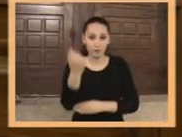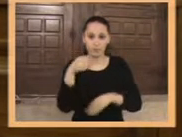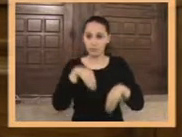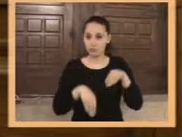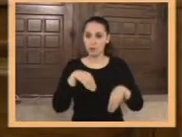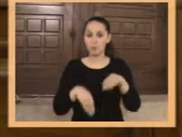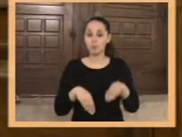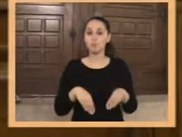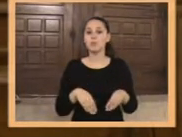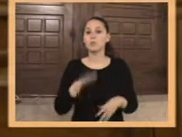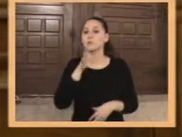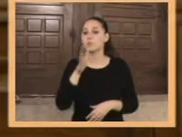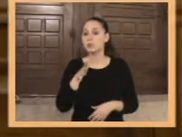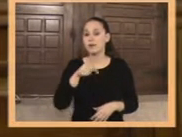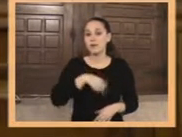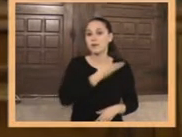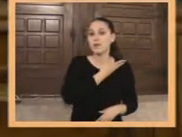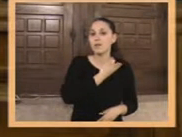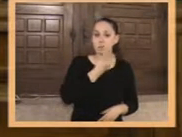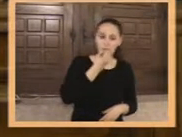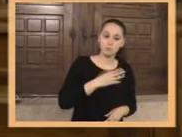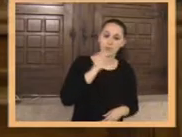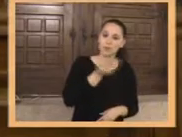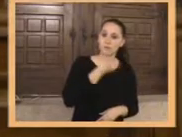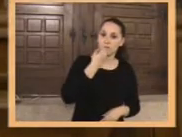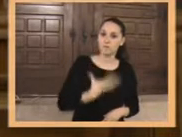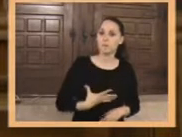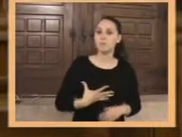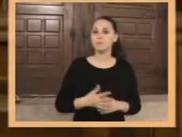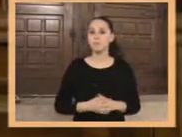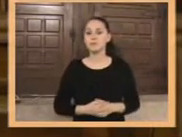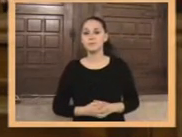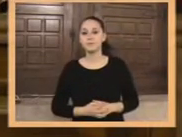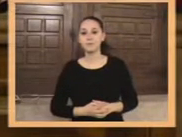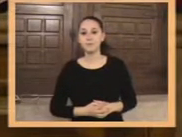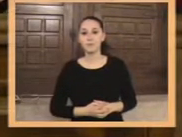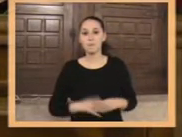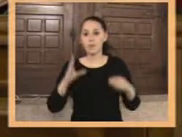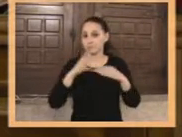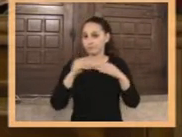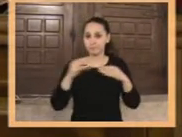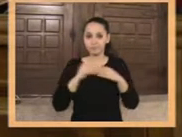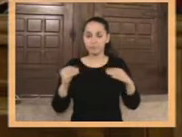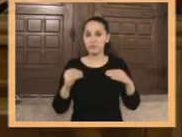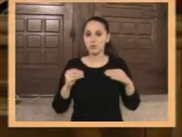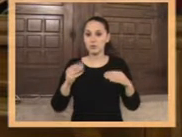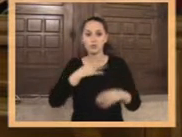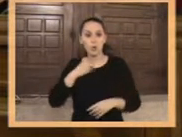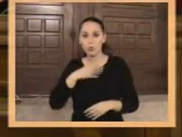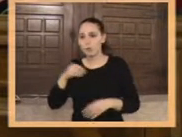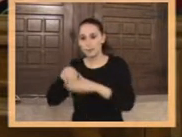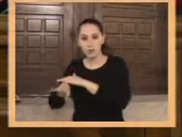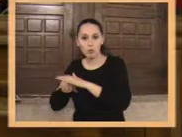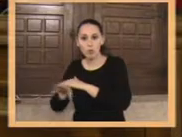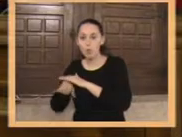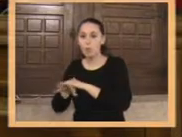Ministerio un inmueble que pertenecía a los antiguos juzgados, más allá de si el uso que se le va a dar es el de archivo o cualquier otro